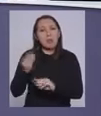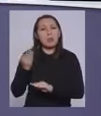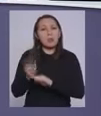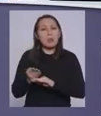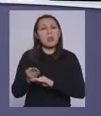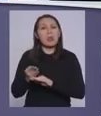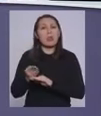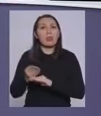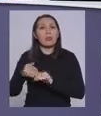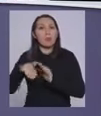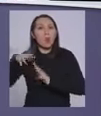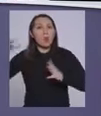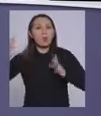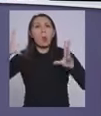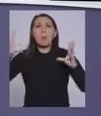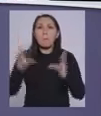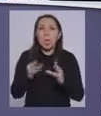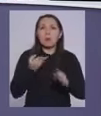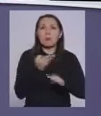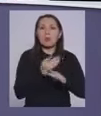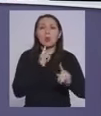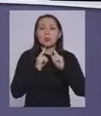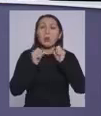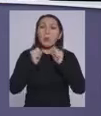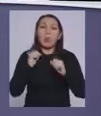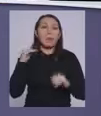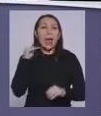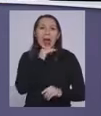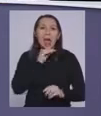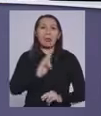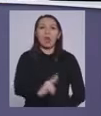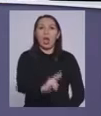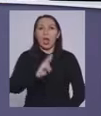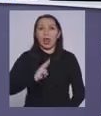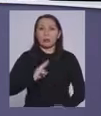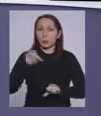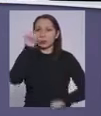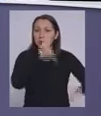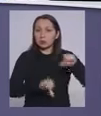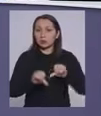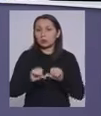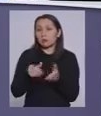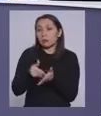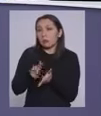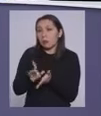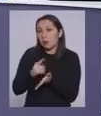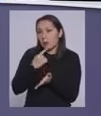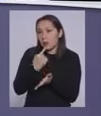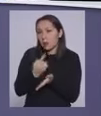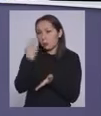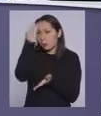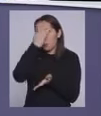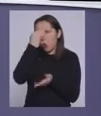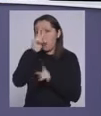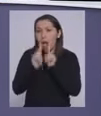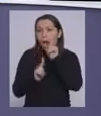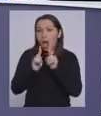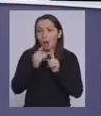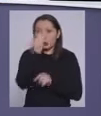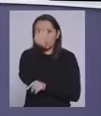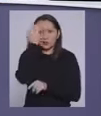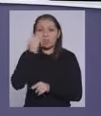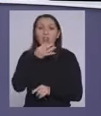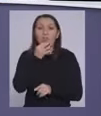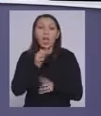exámenes, quizás se podría trabajar en aumentar este tiempo de procesamiento y también si es que descarta entonces la preocupación de algunos expertos